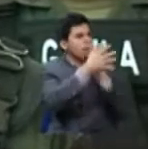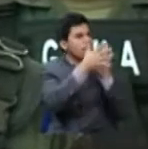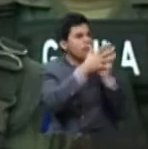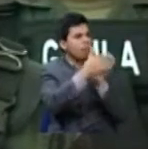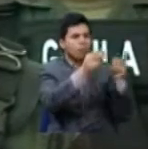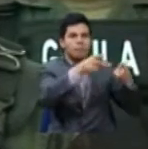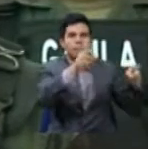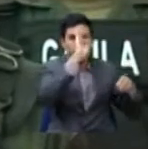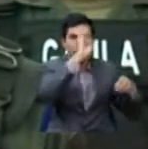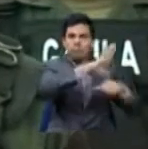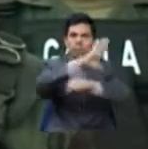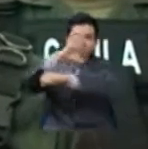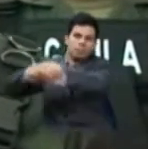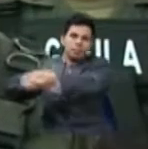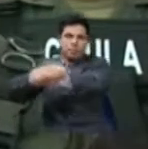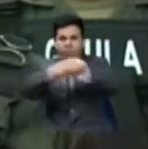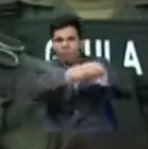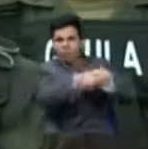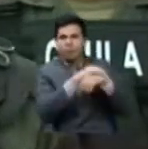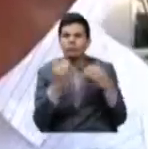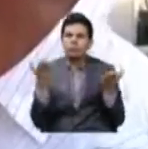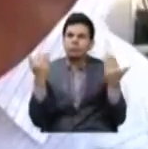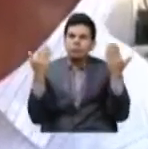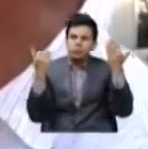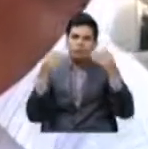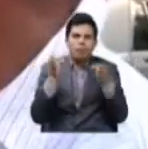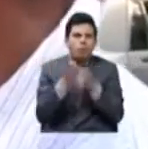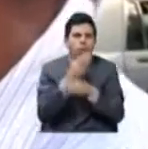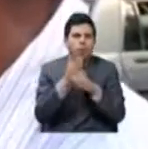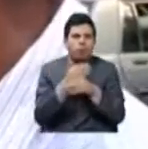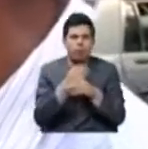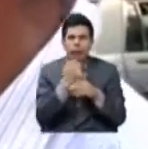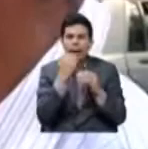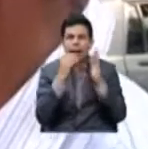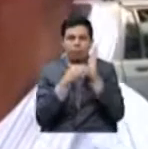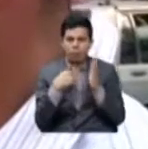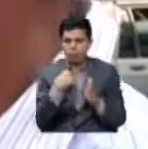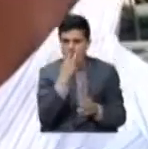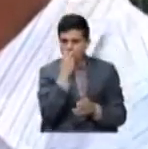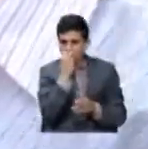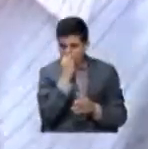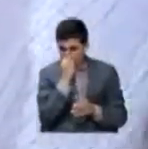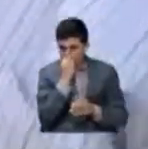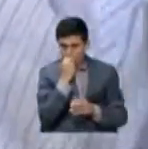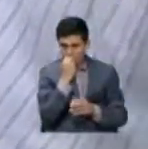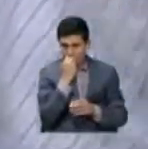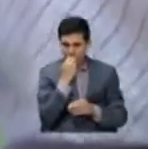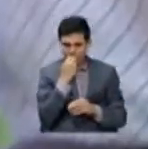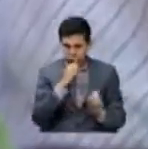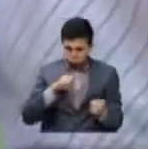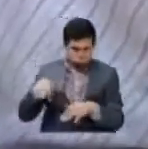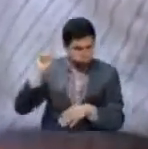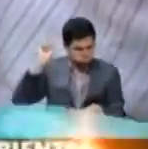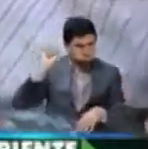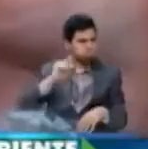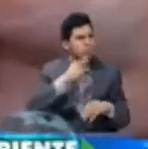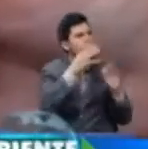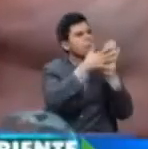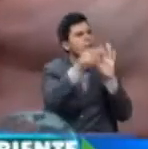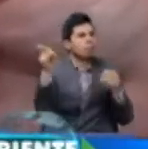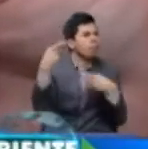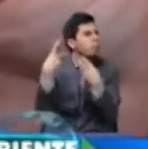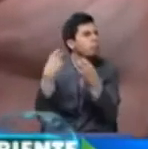ya está confiando en la policía y que el tema de la no denuncia, la cultura de la no denuncia está quedando en un tema del pasado. Podemos hablar de